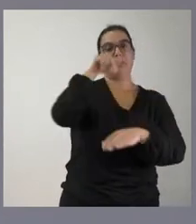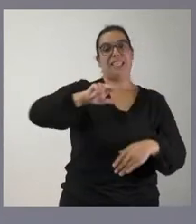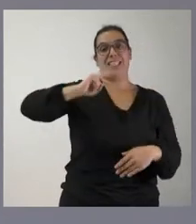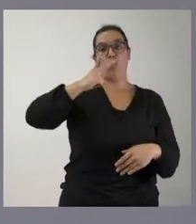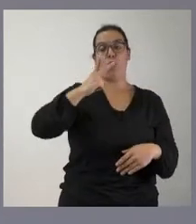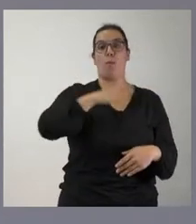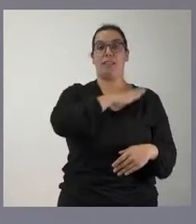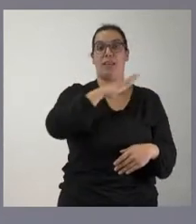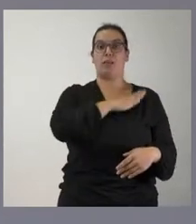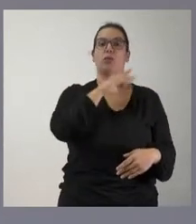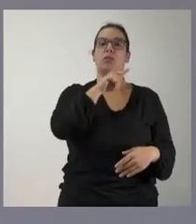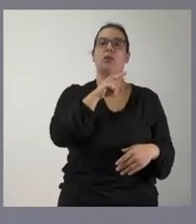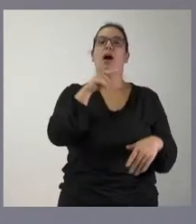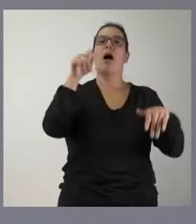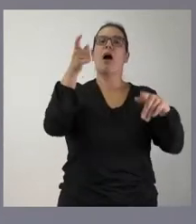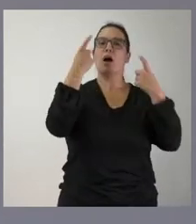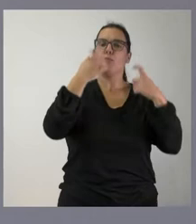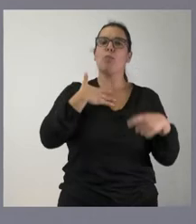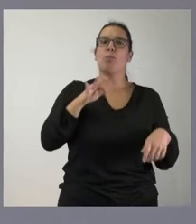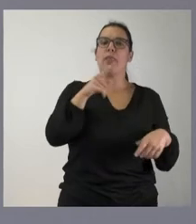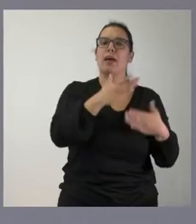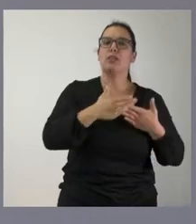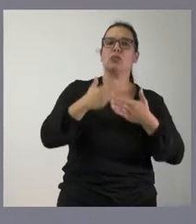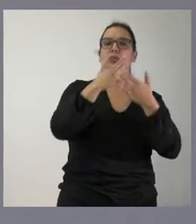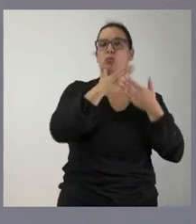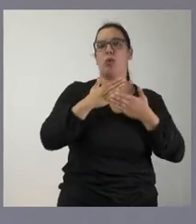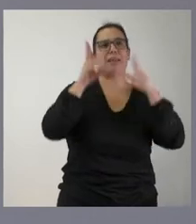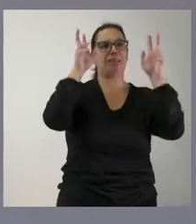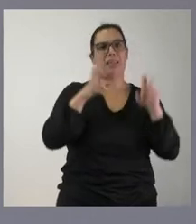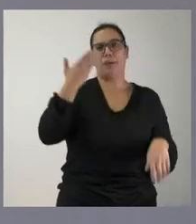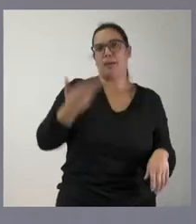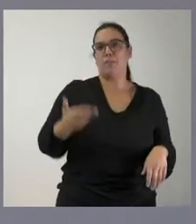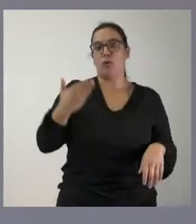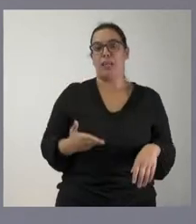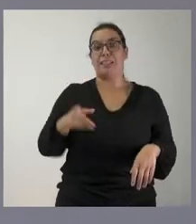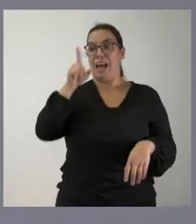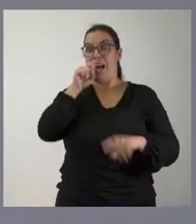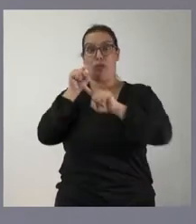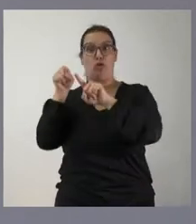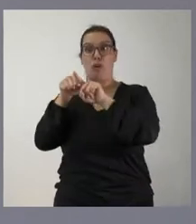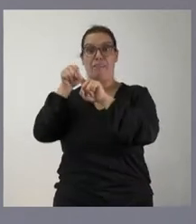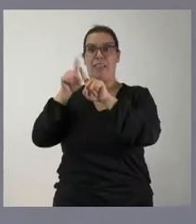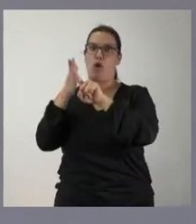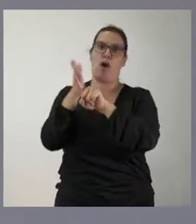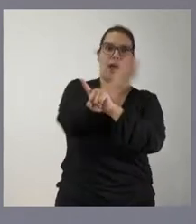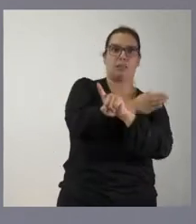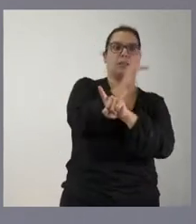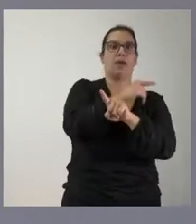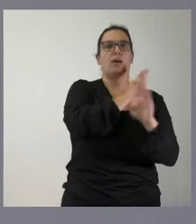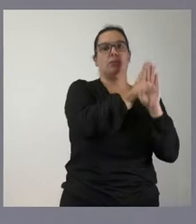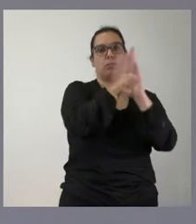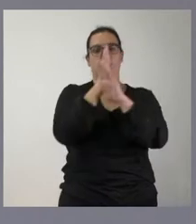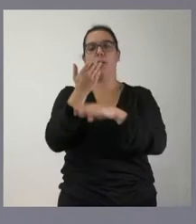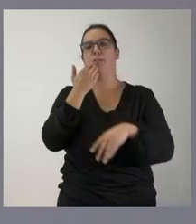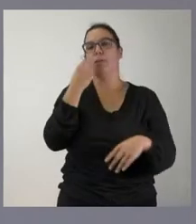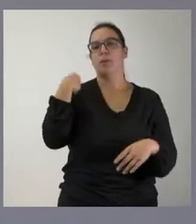capaces de que nuestros alumnos aborden cuestiones muy importantes previas a esa época Y además lo hagan por orden cronológico como es la romanización